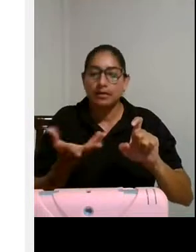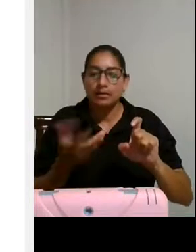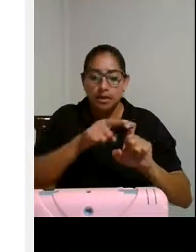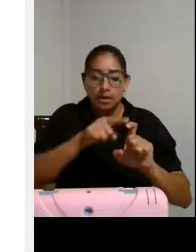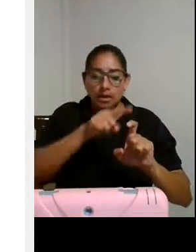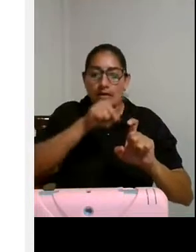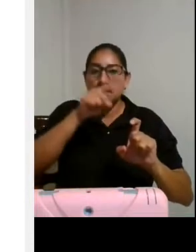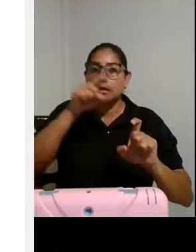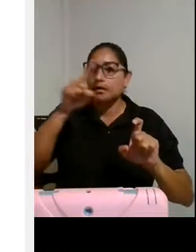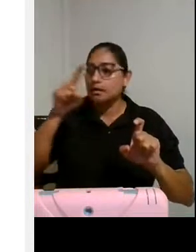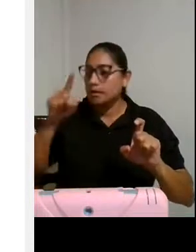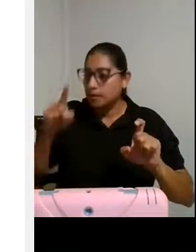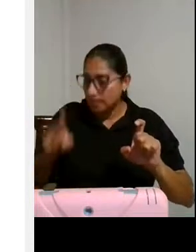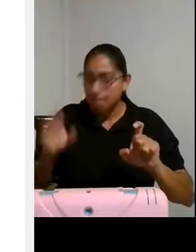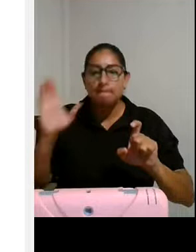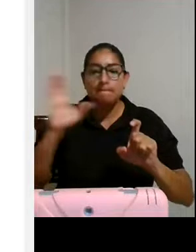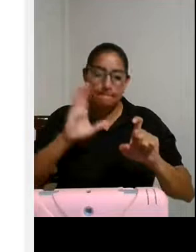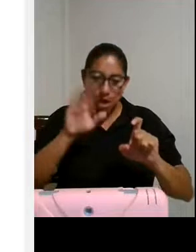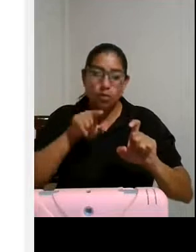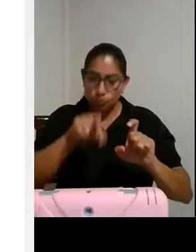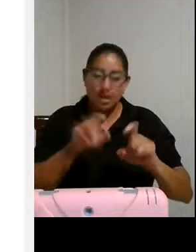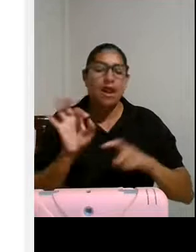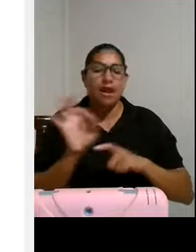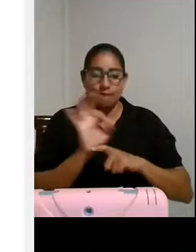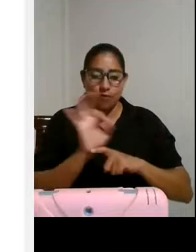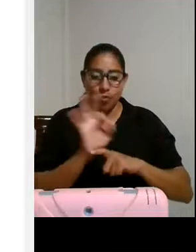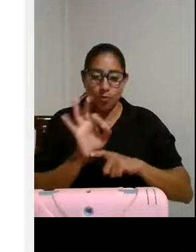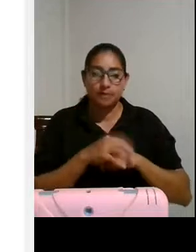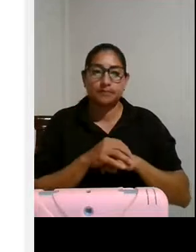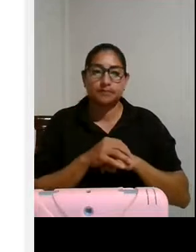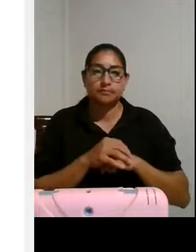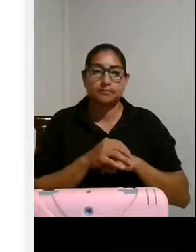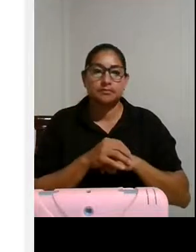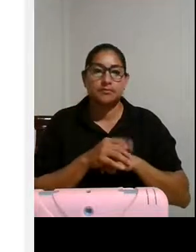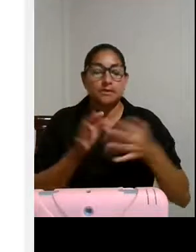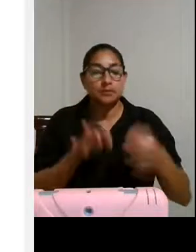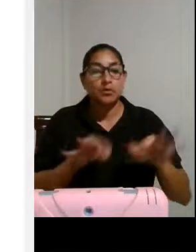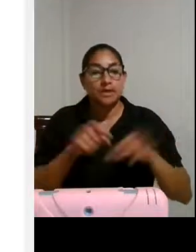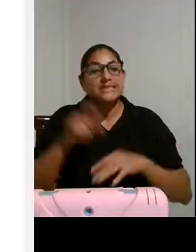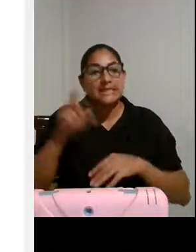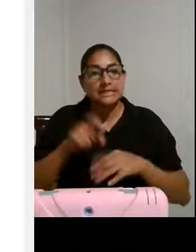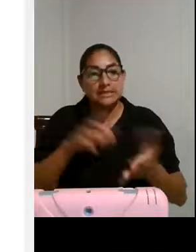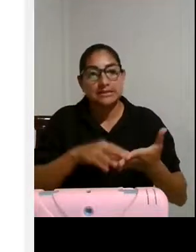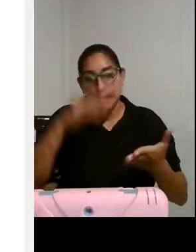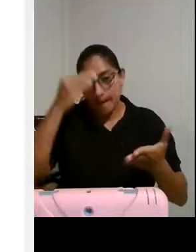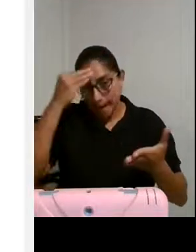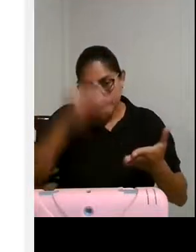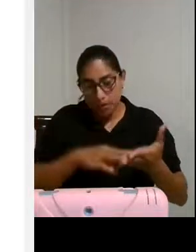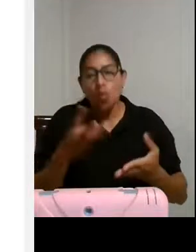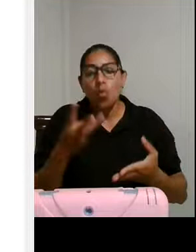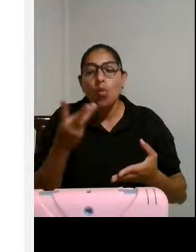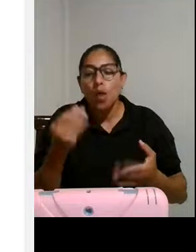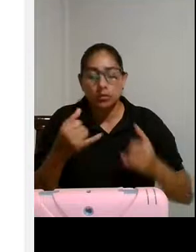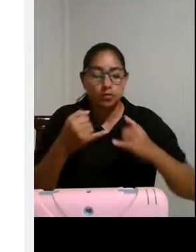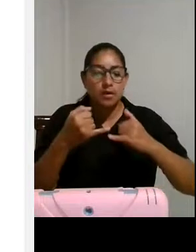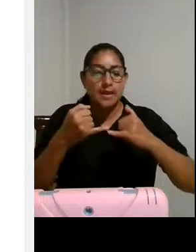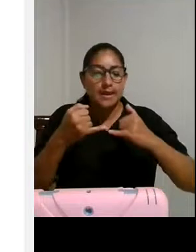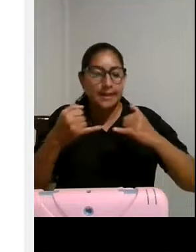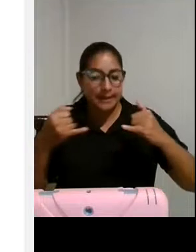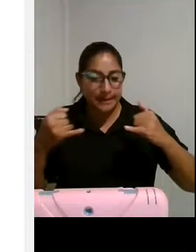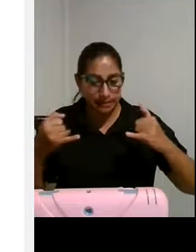esta fórmula que está aquí. Y por eso es necesario que ustedes aprendan a calcular límites, que eso estaba